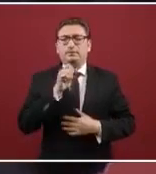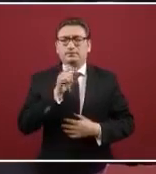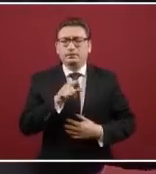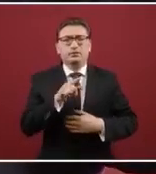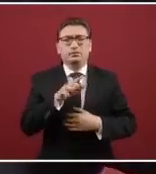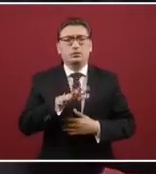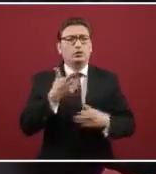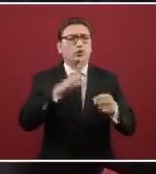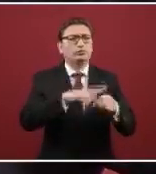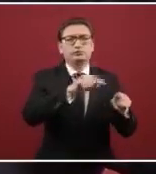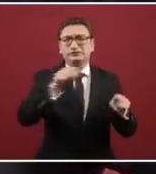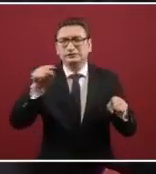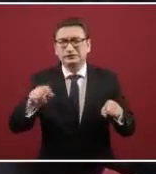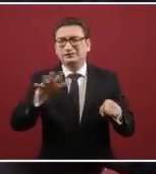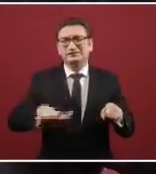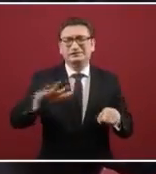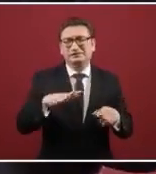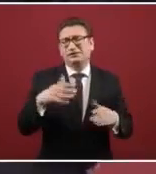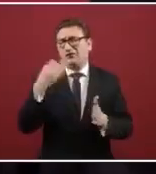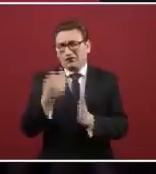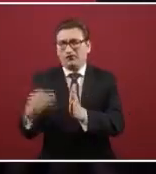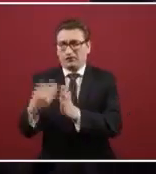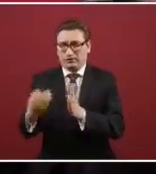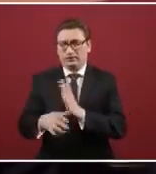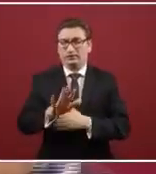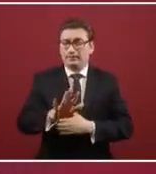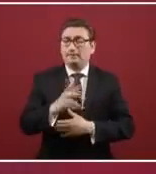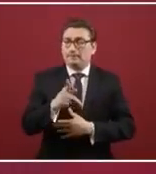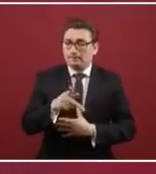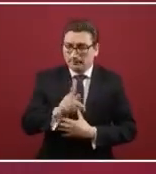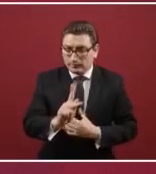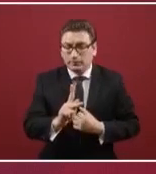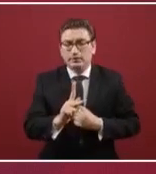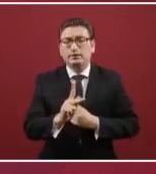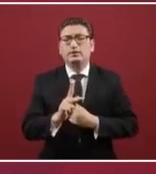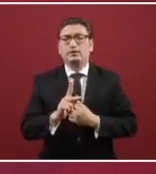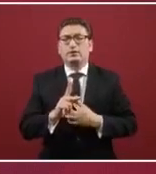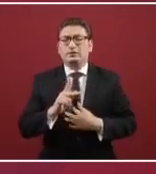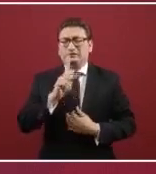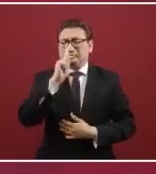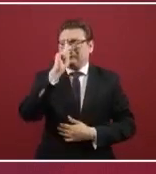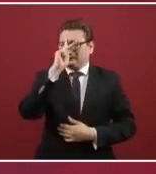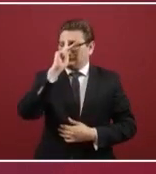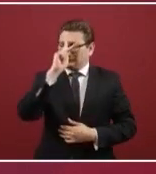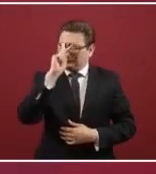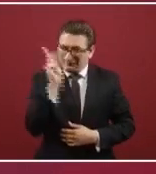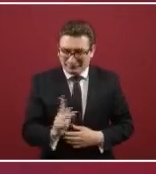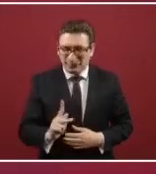tampoco en los hospitales, pero lo que está peor